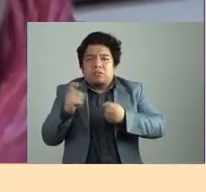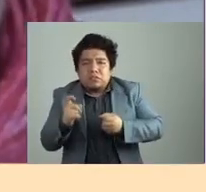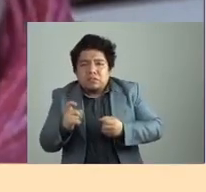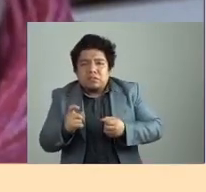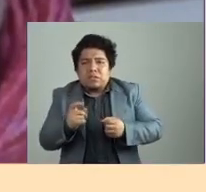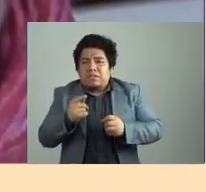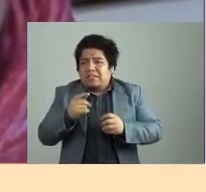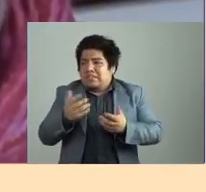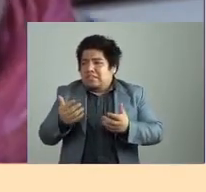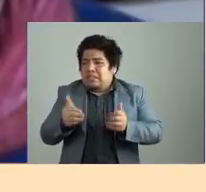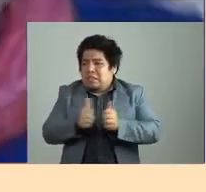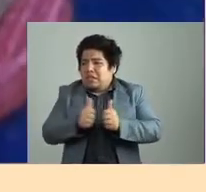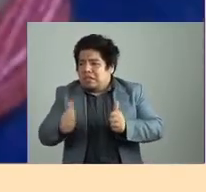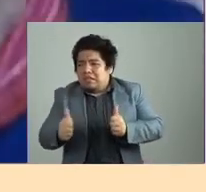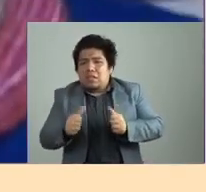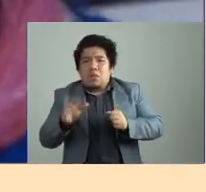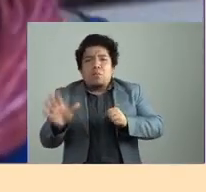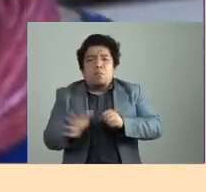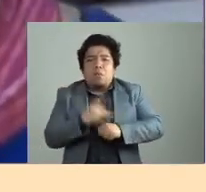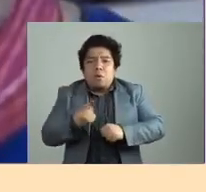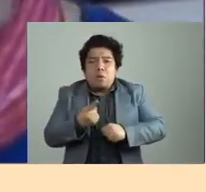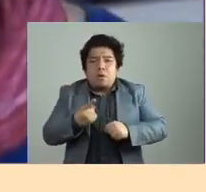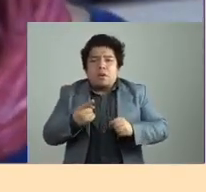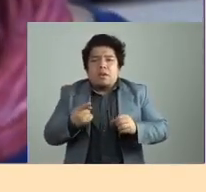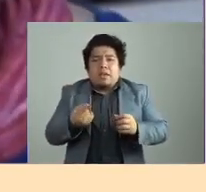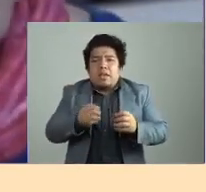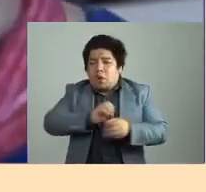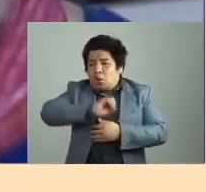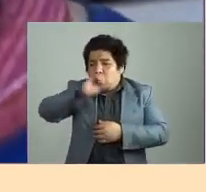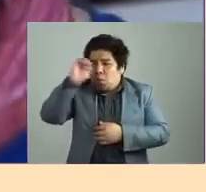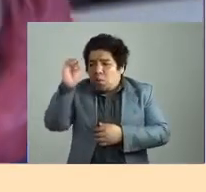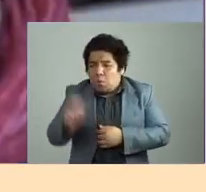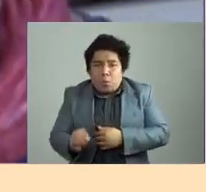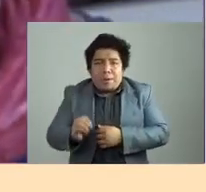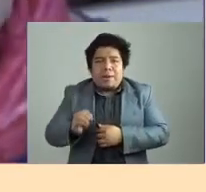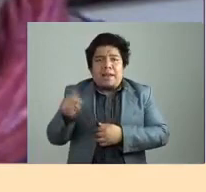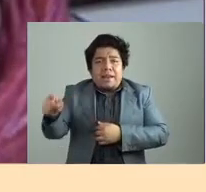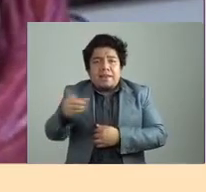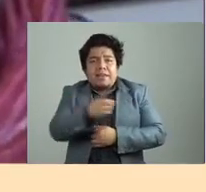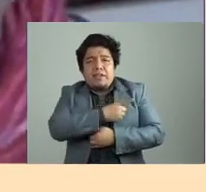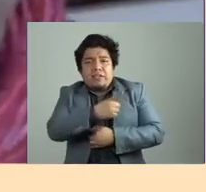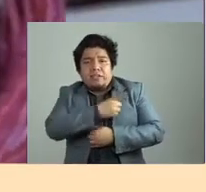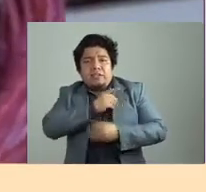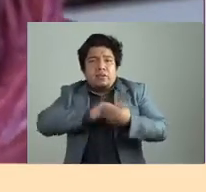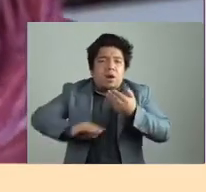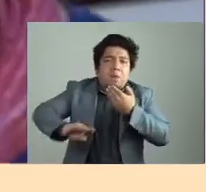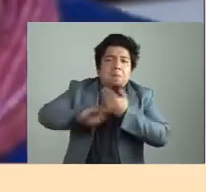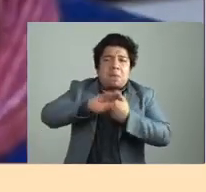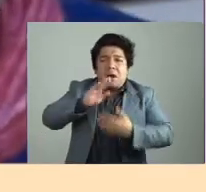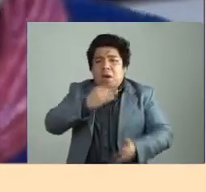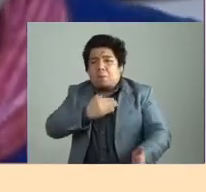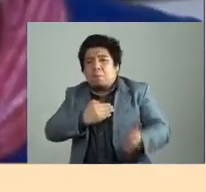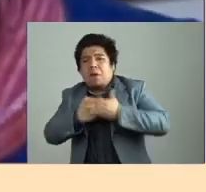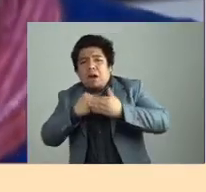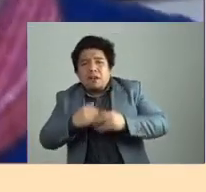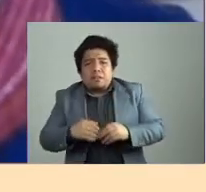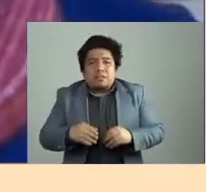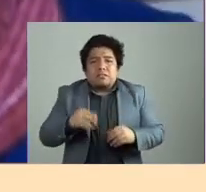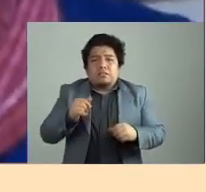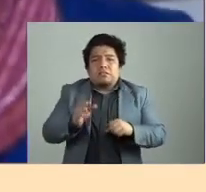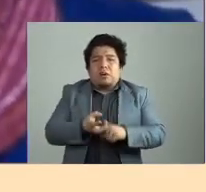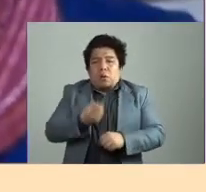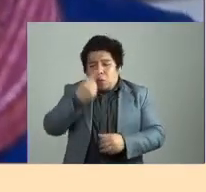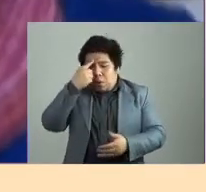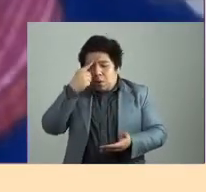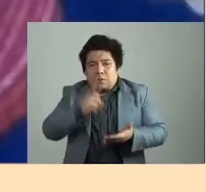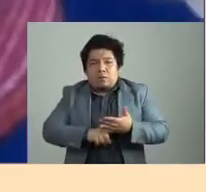no obligada a enfrentar todas las crisis que el trabajo de reproducción sobre todo en la condición